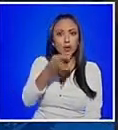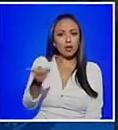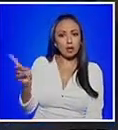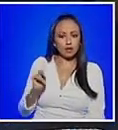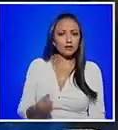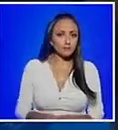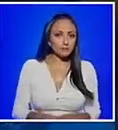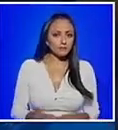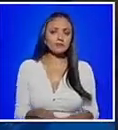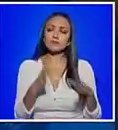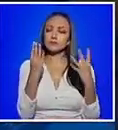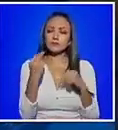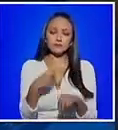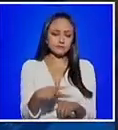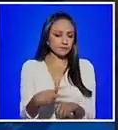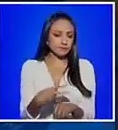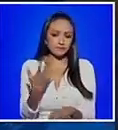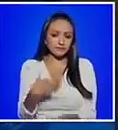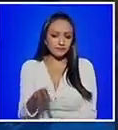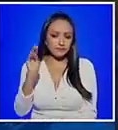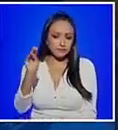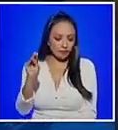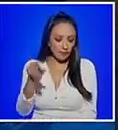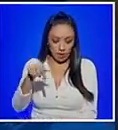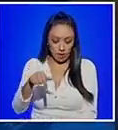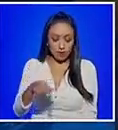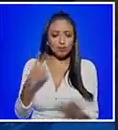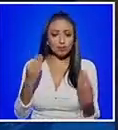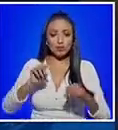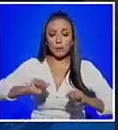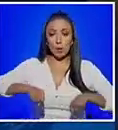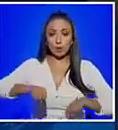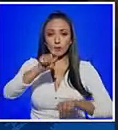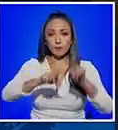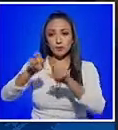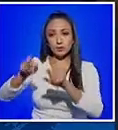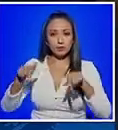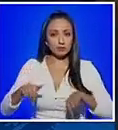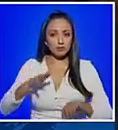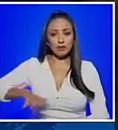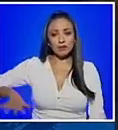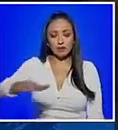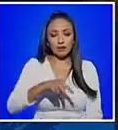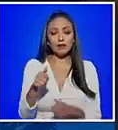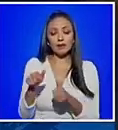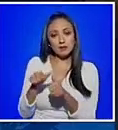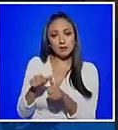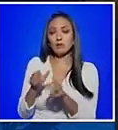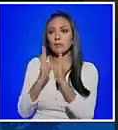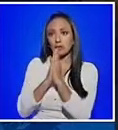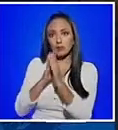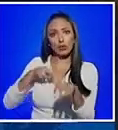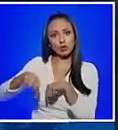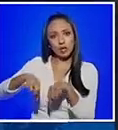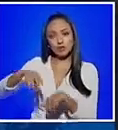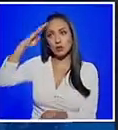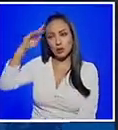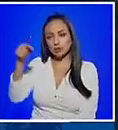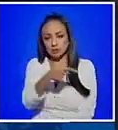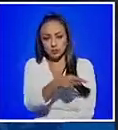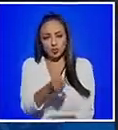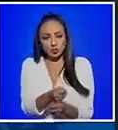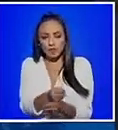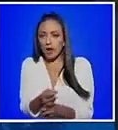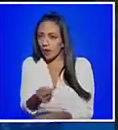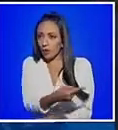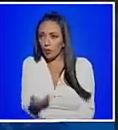Hemos alertado muchas personas, muchos motociclistas estacionados en las esquinas, y se ha pedido a MT a hacer su trabajo,